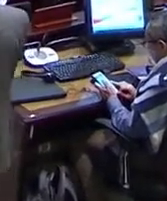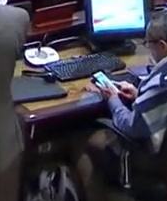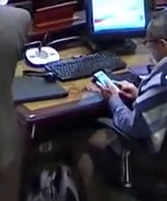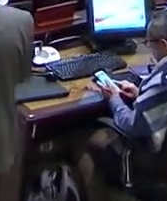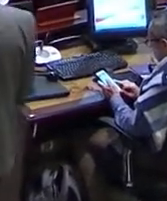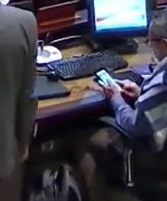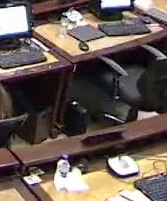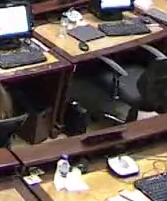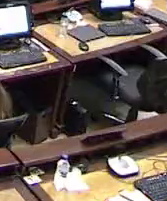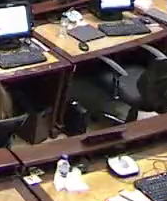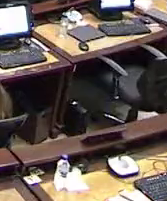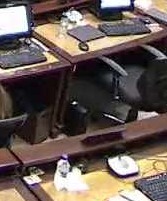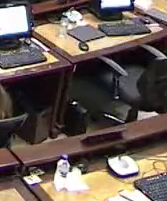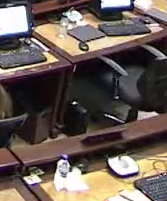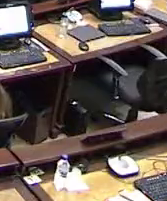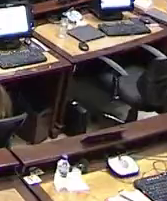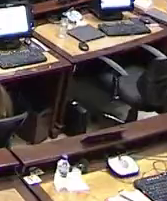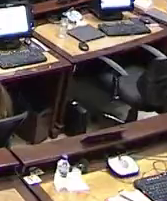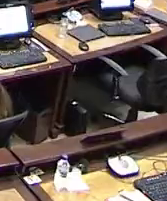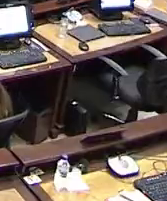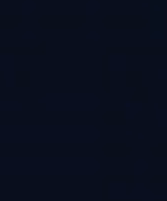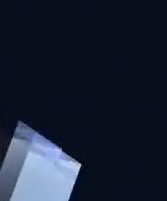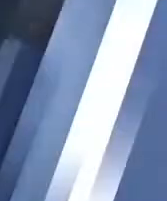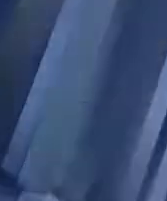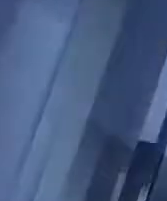considerado como paraíso fiscal